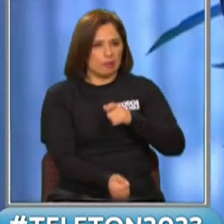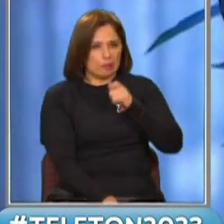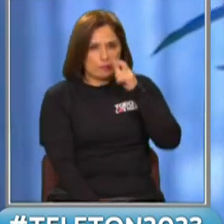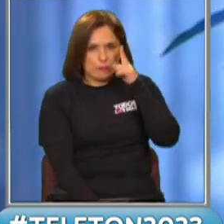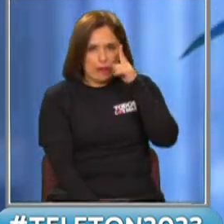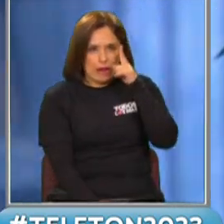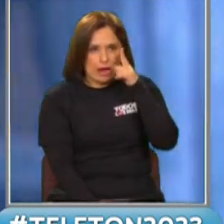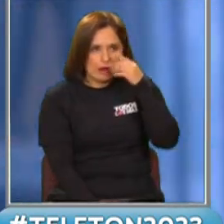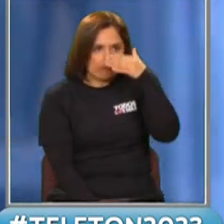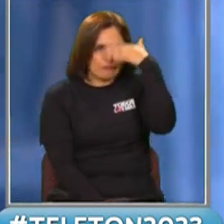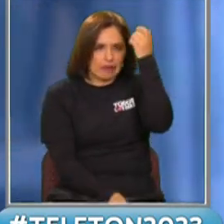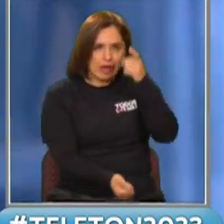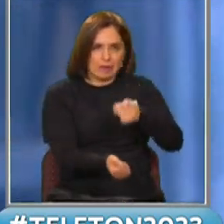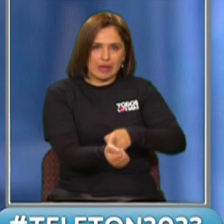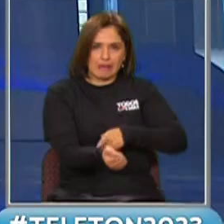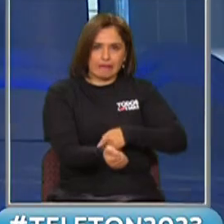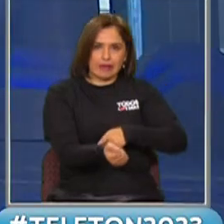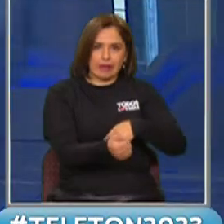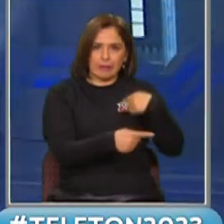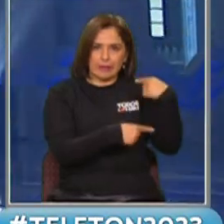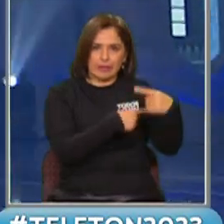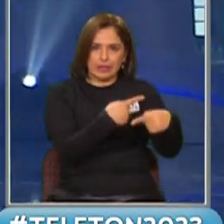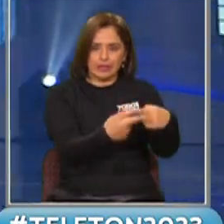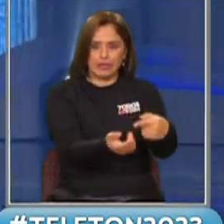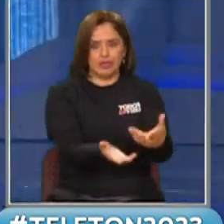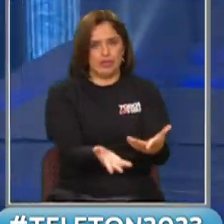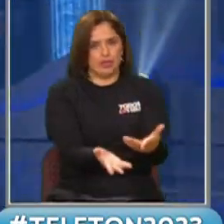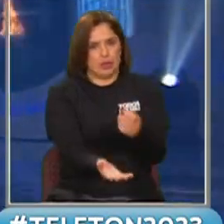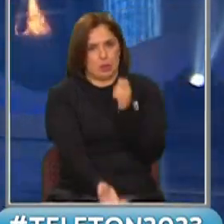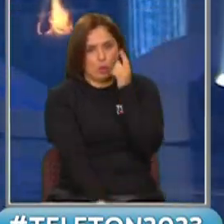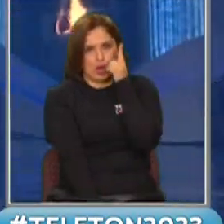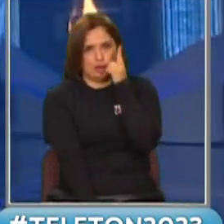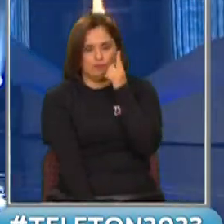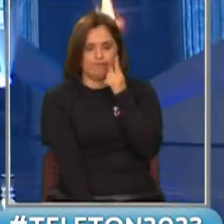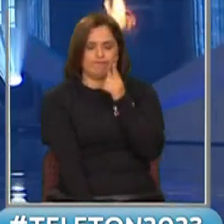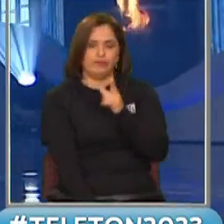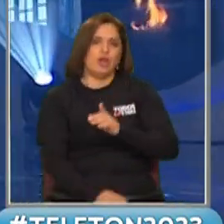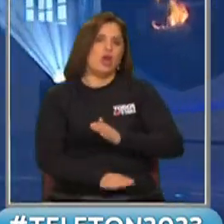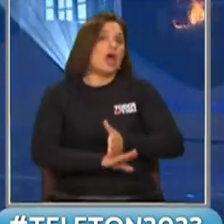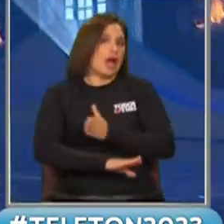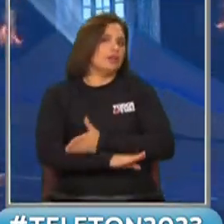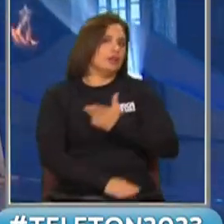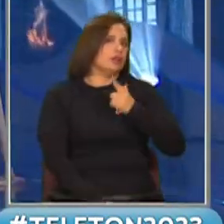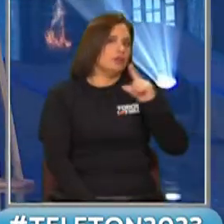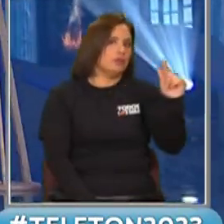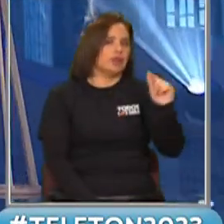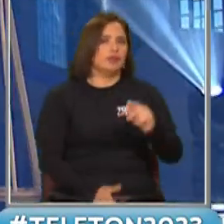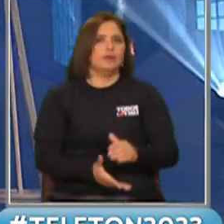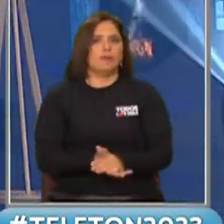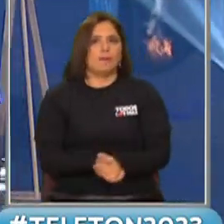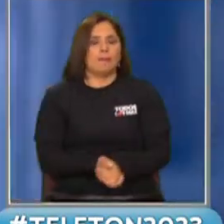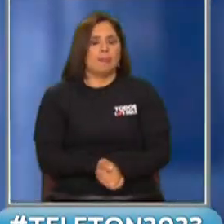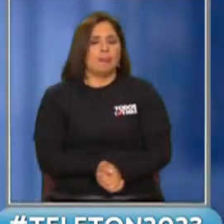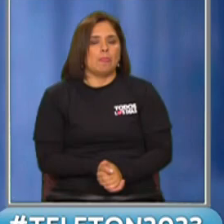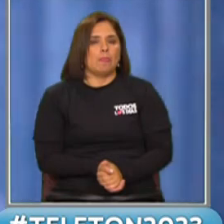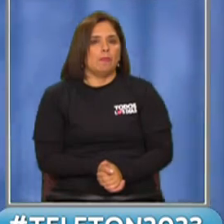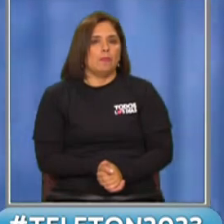linaje Pero mira y antes de retirarme de acá porque bueno va a ocupar otra gente la